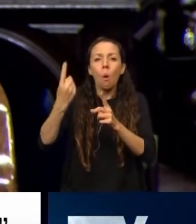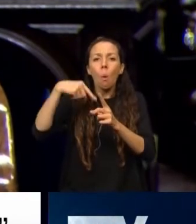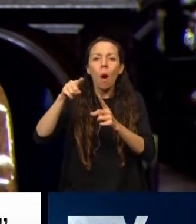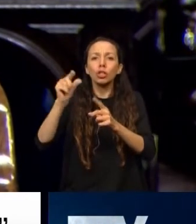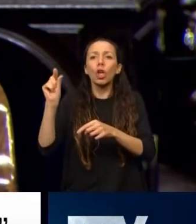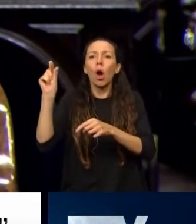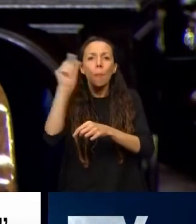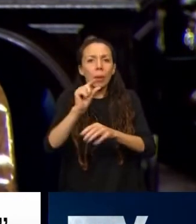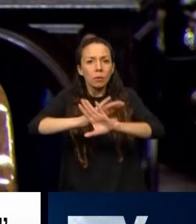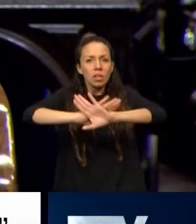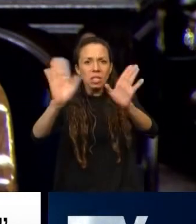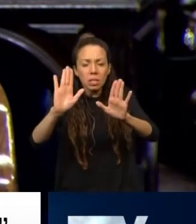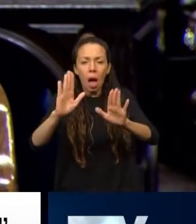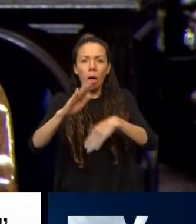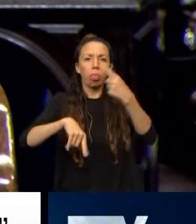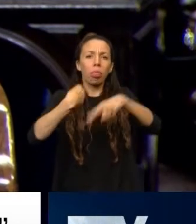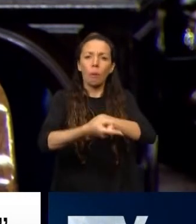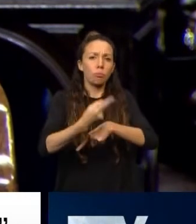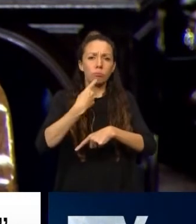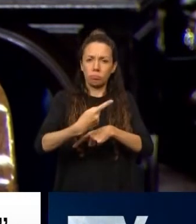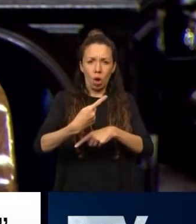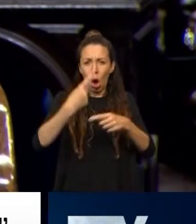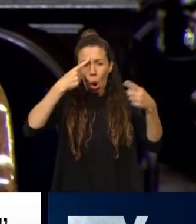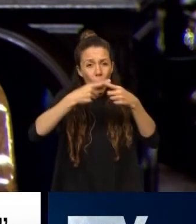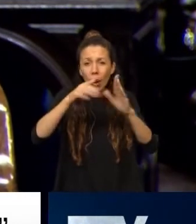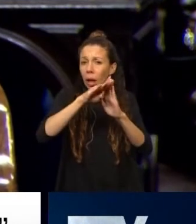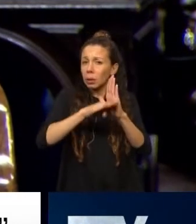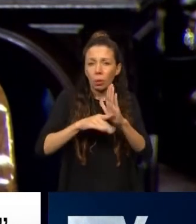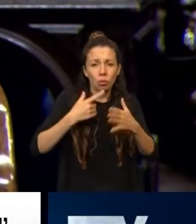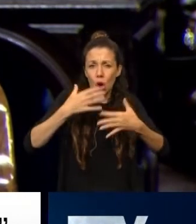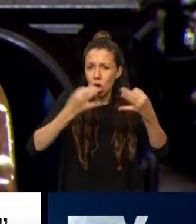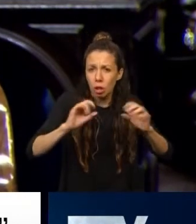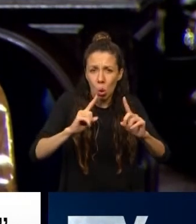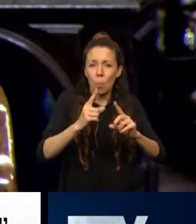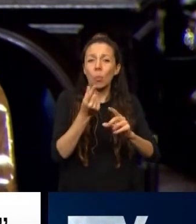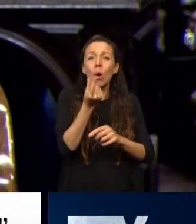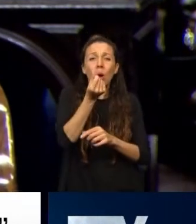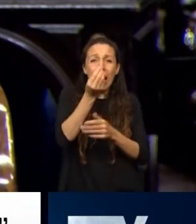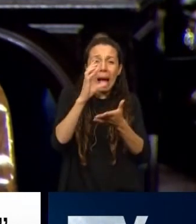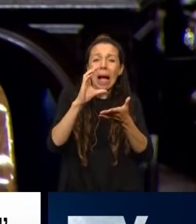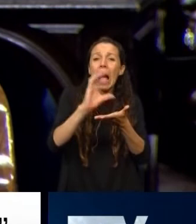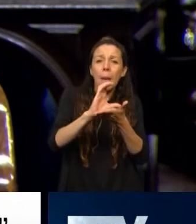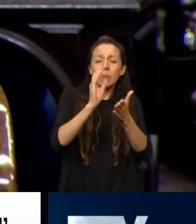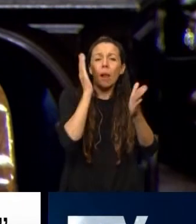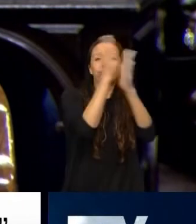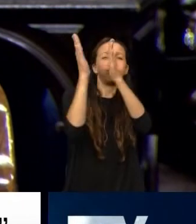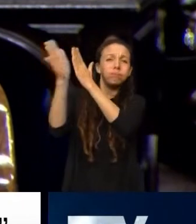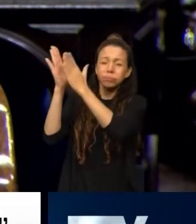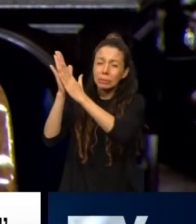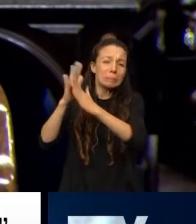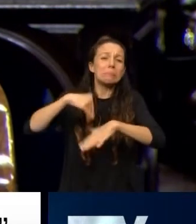ese crédito. Dijo que no se cumplieron los objetivos, que se hizo la fuga de capitales más importante y que por eso